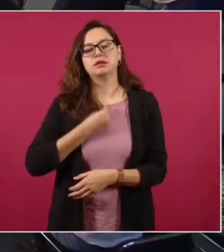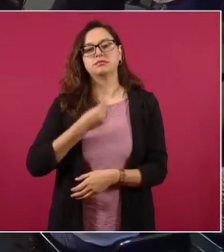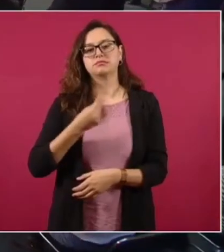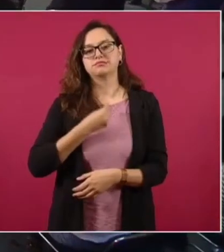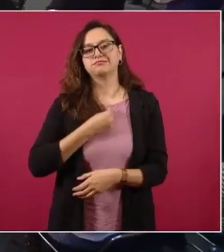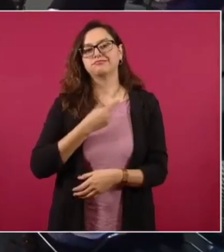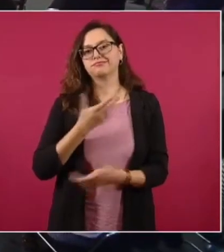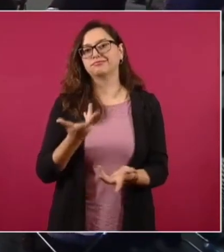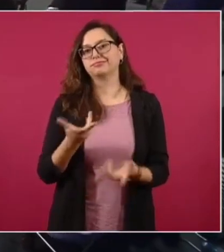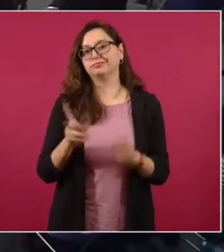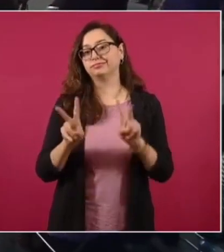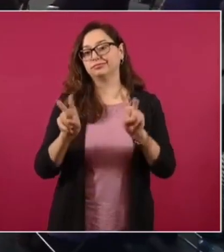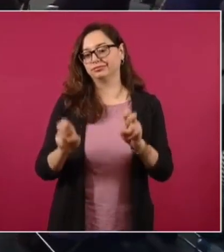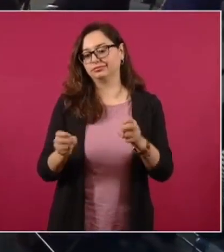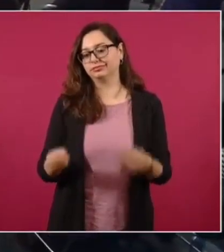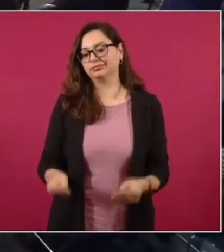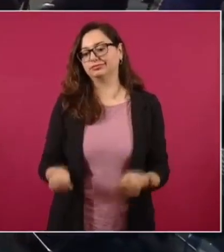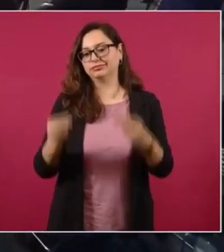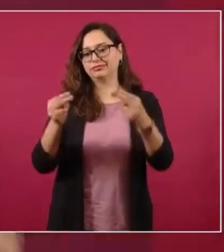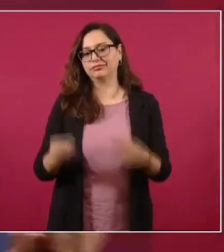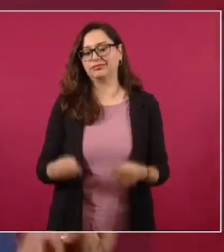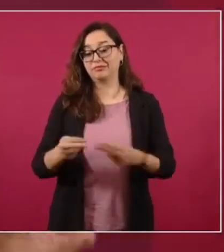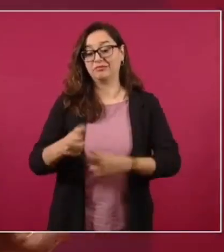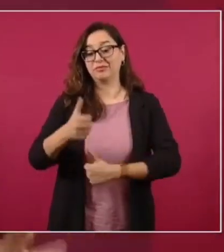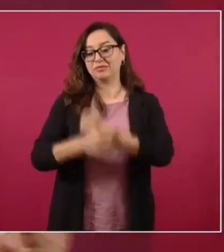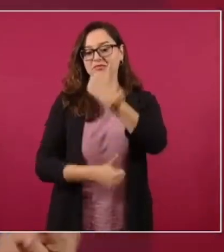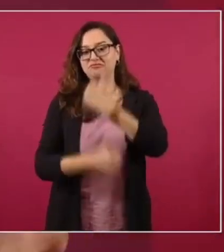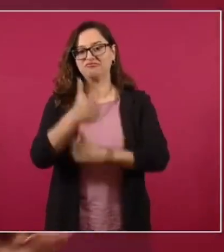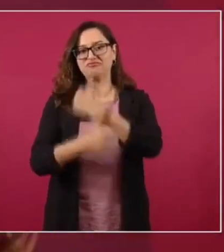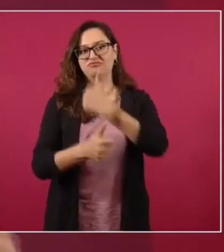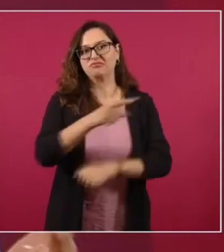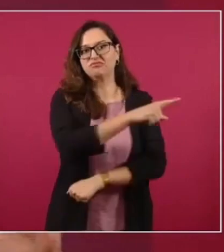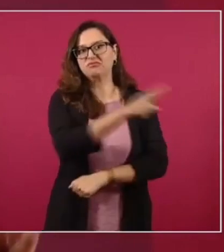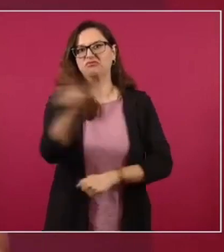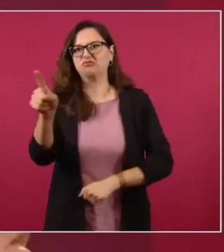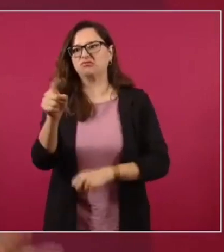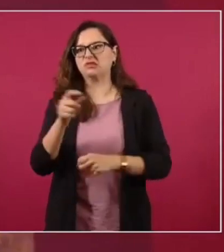por razones de competencia